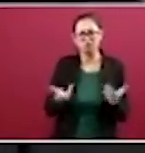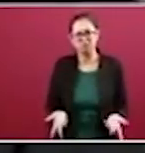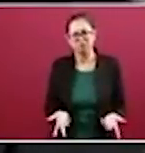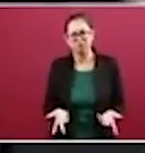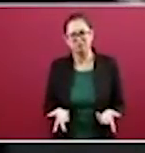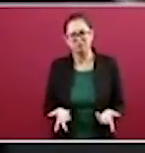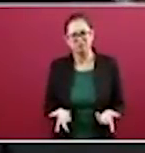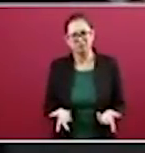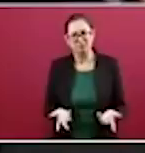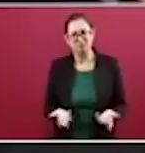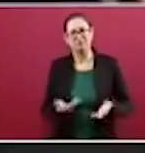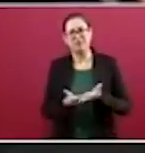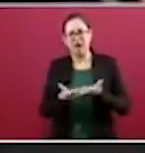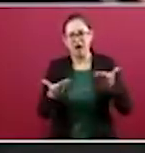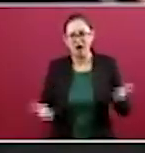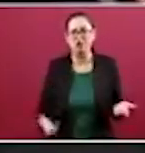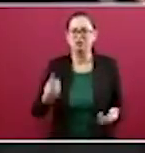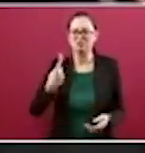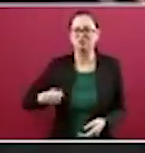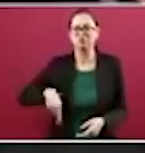y ahora que queremos nosotros